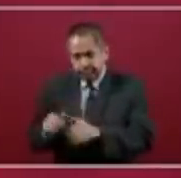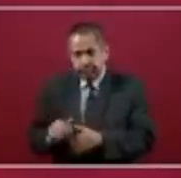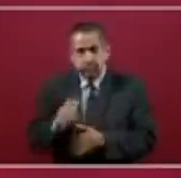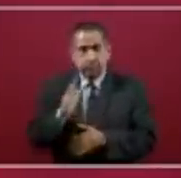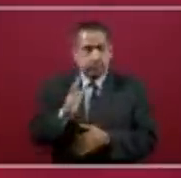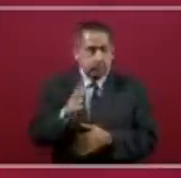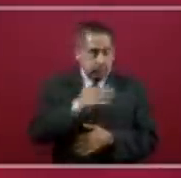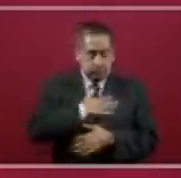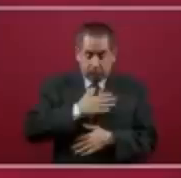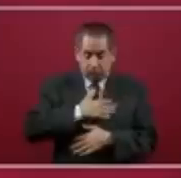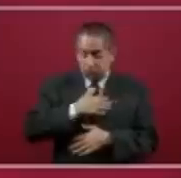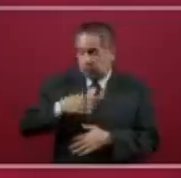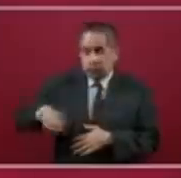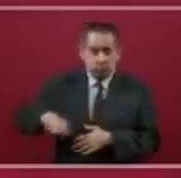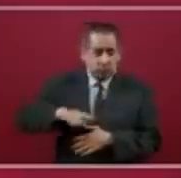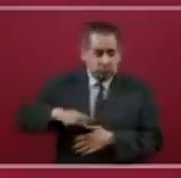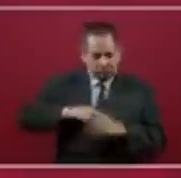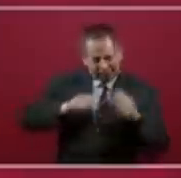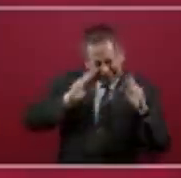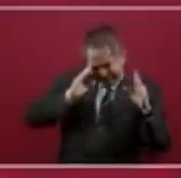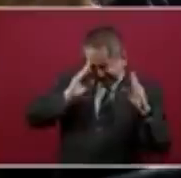un apartado